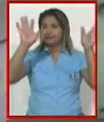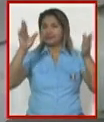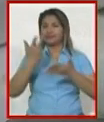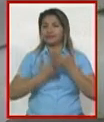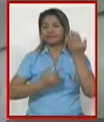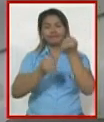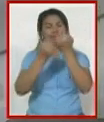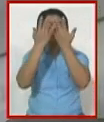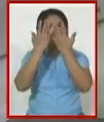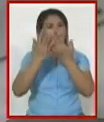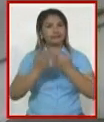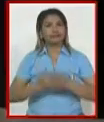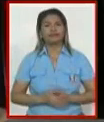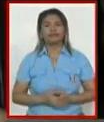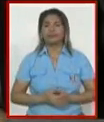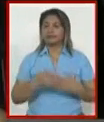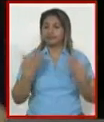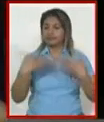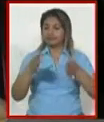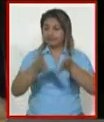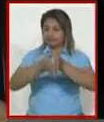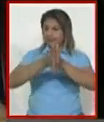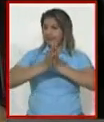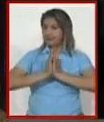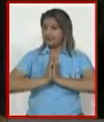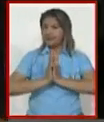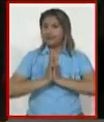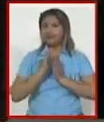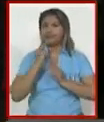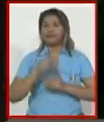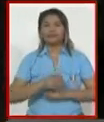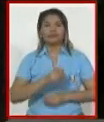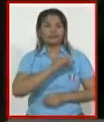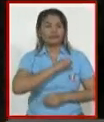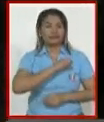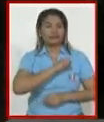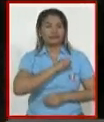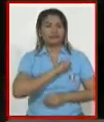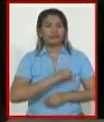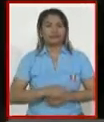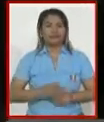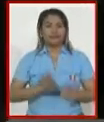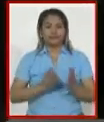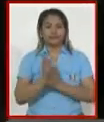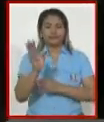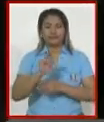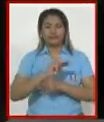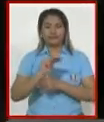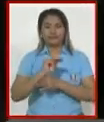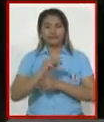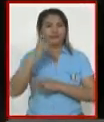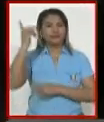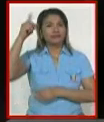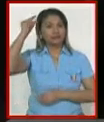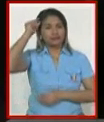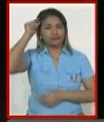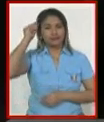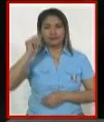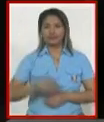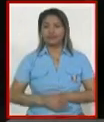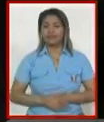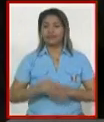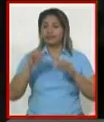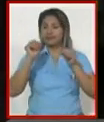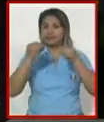hecho lamentable. Vamos a pedir a la policía, mediante el Ministerio de Gobierno, que